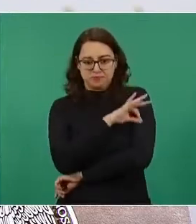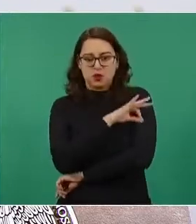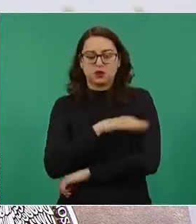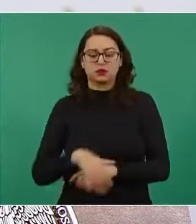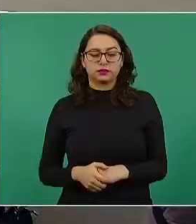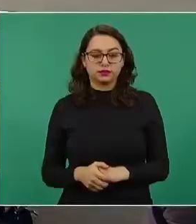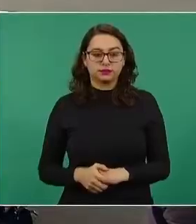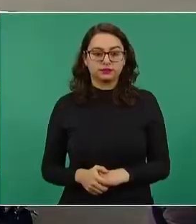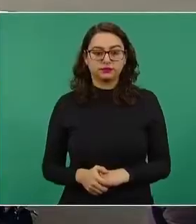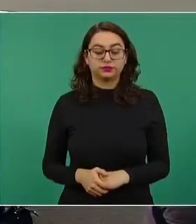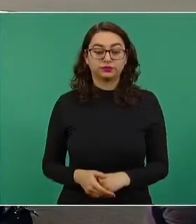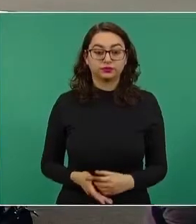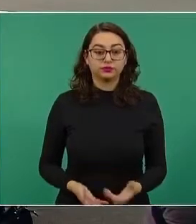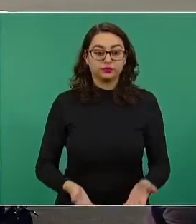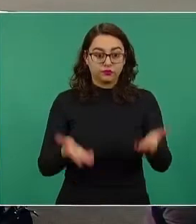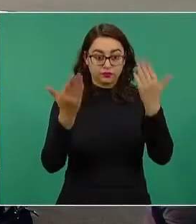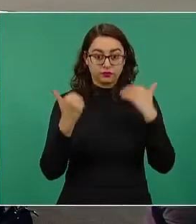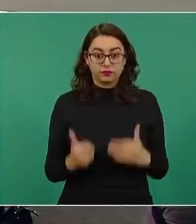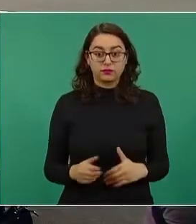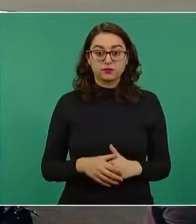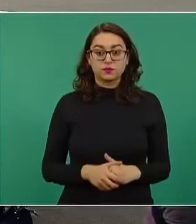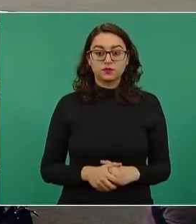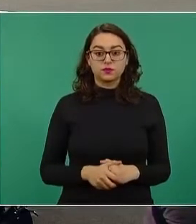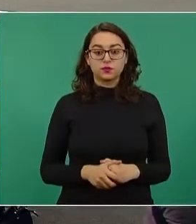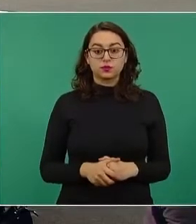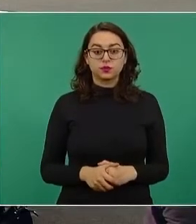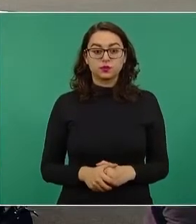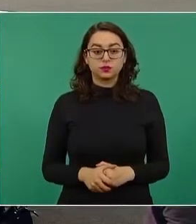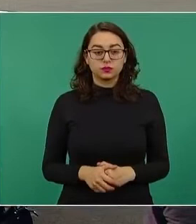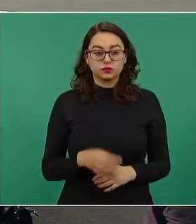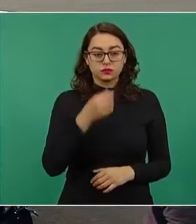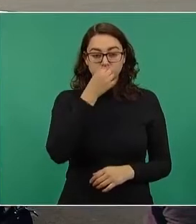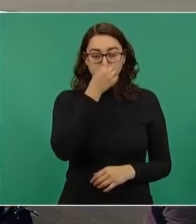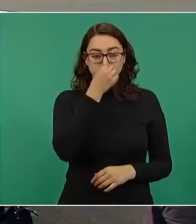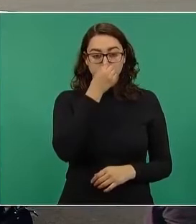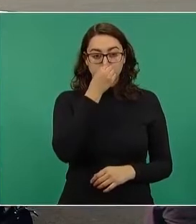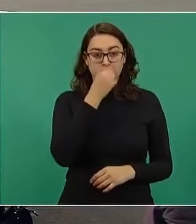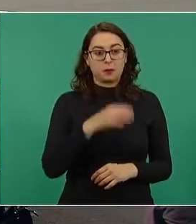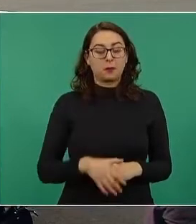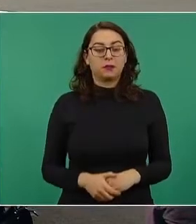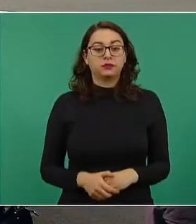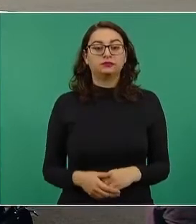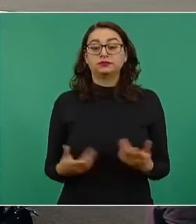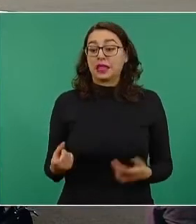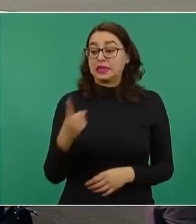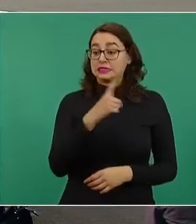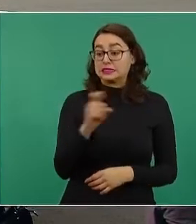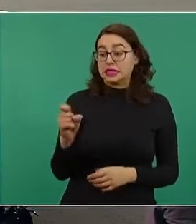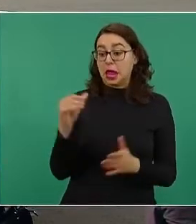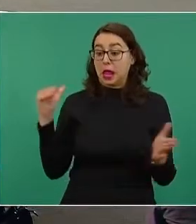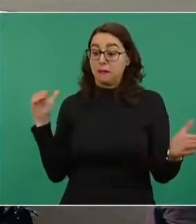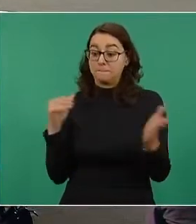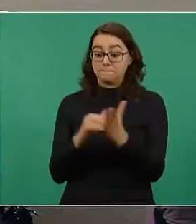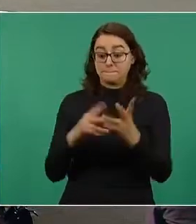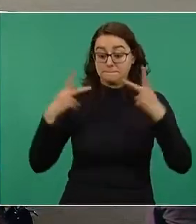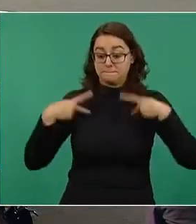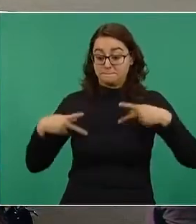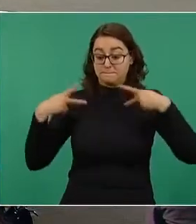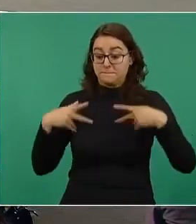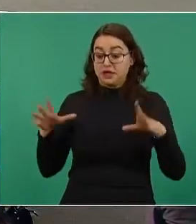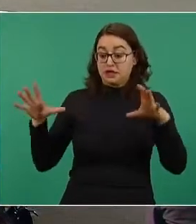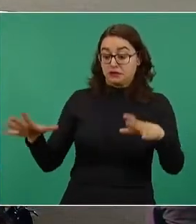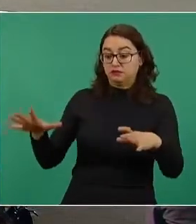edad. Vamos a ver en la siguiente gráfica. Vean ustedes, esta es la mortalidad por 100,000 habitantes. Noten la escala, el